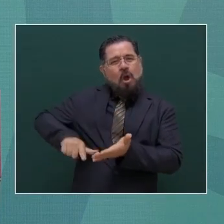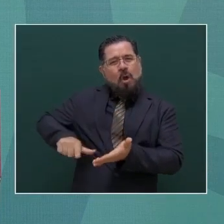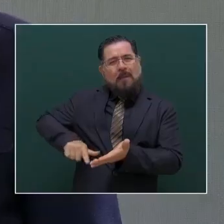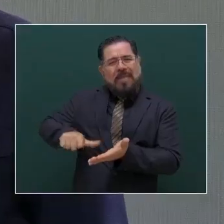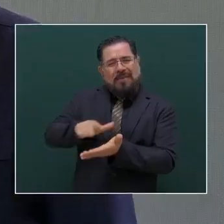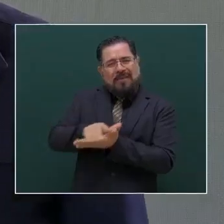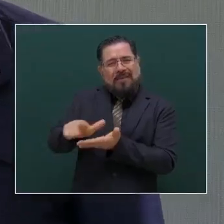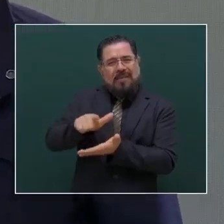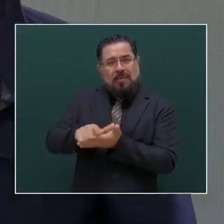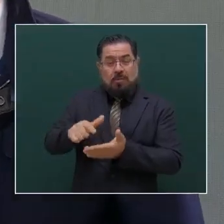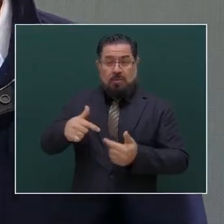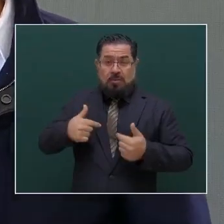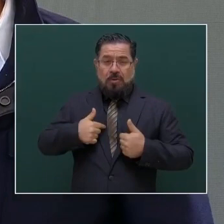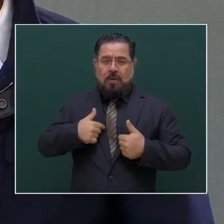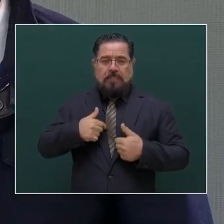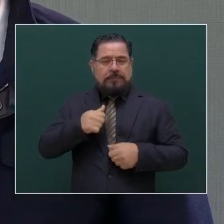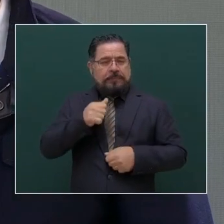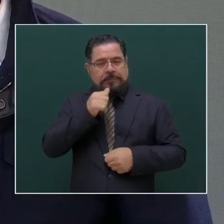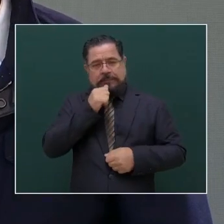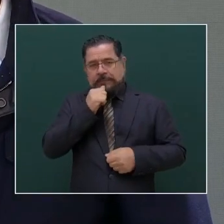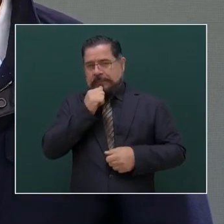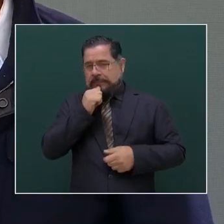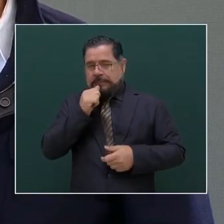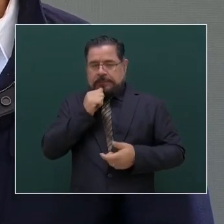No terminamos de limpiar.